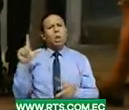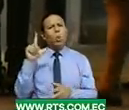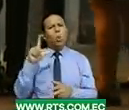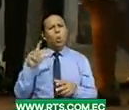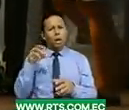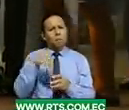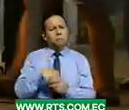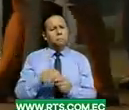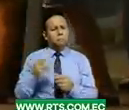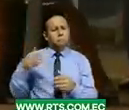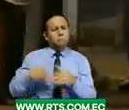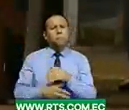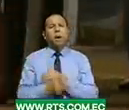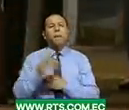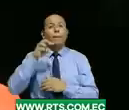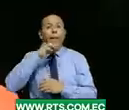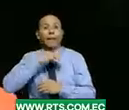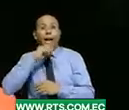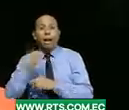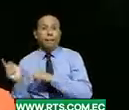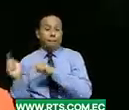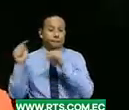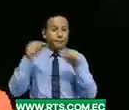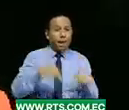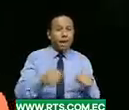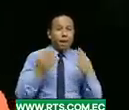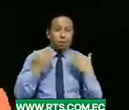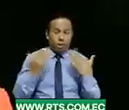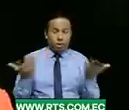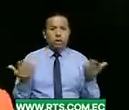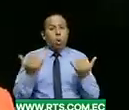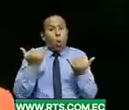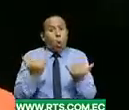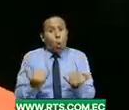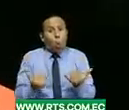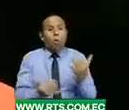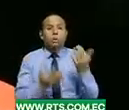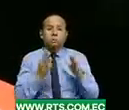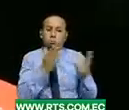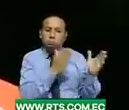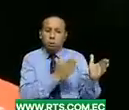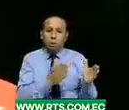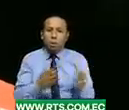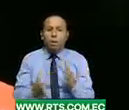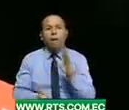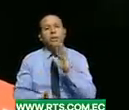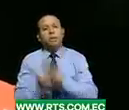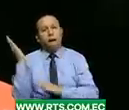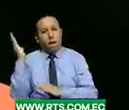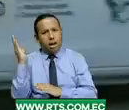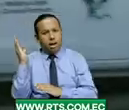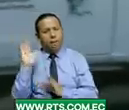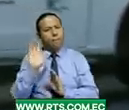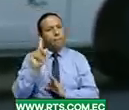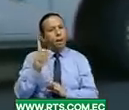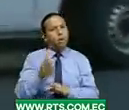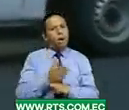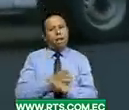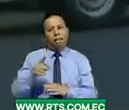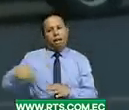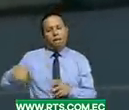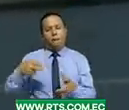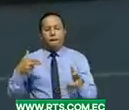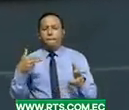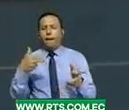la ciudad de Manta, provincia de Manabí. Y el día de hoy ya tenía previsto retirarse del lugar. Elementos de